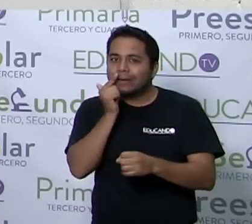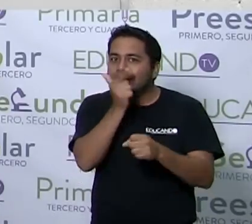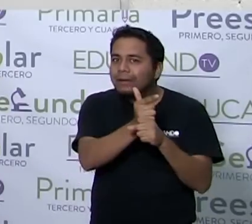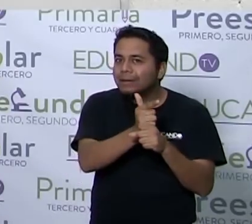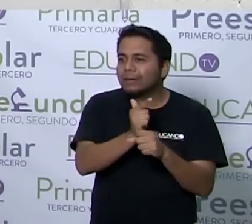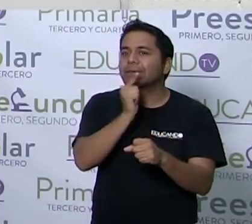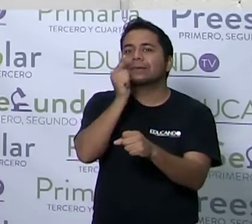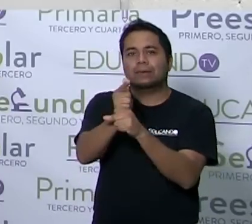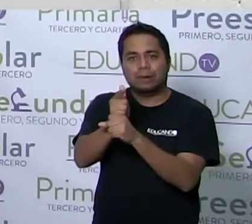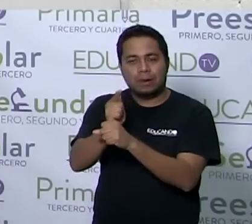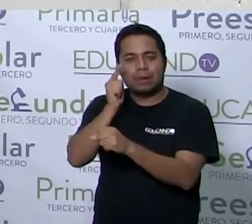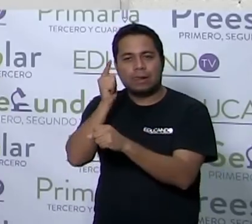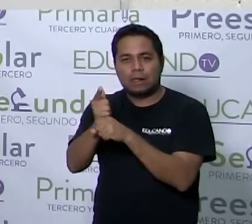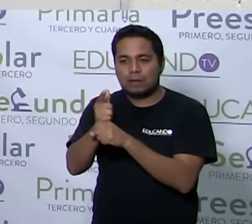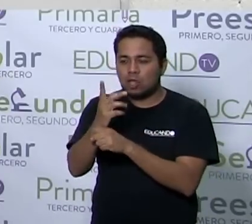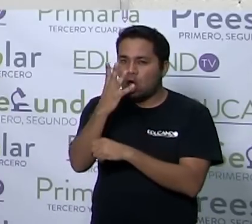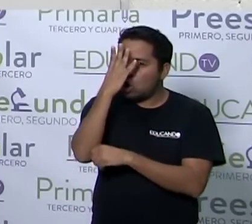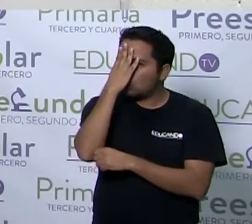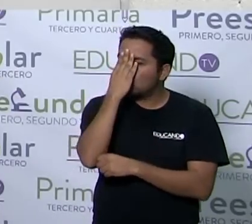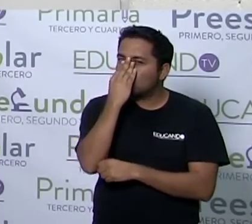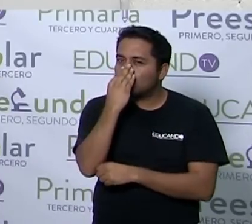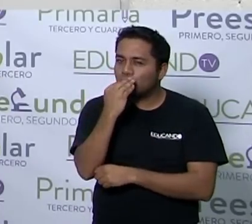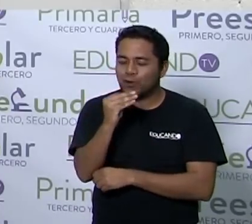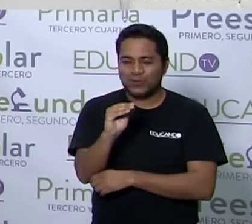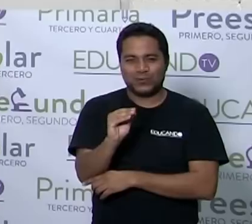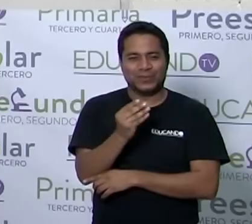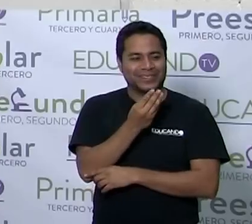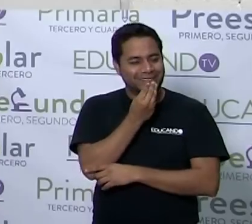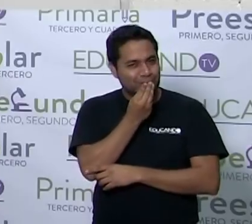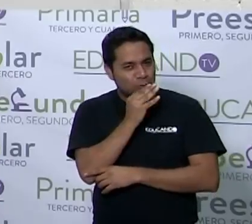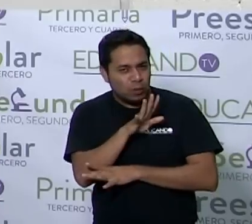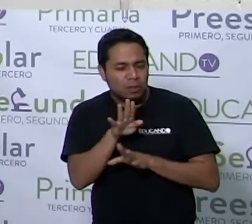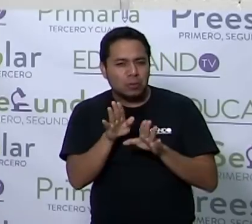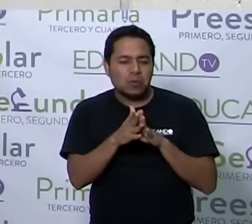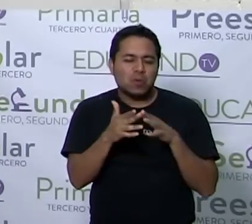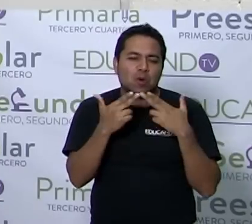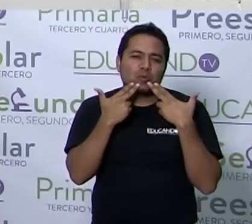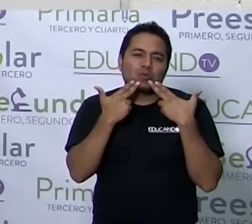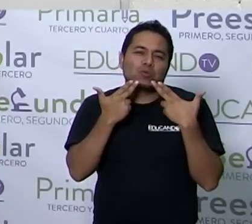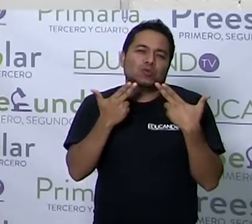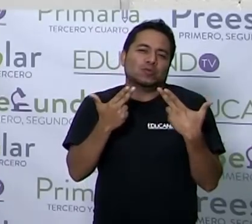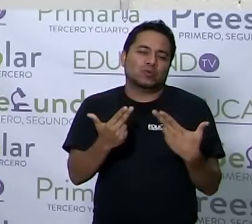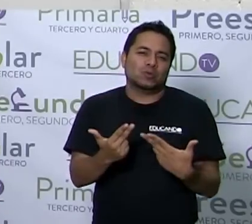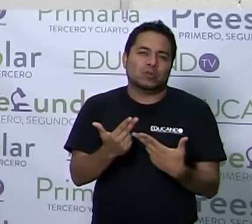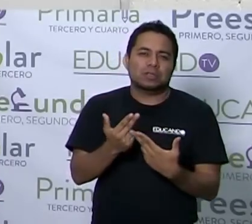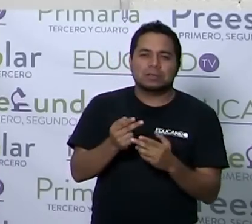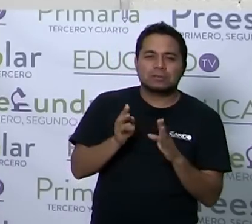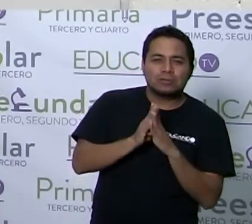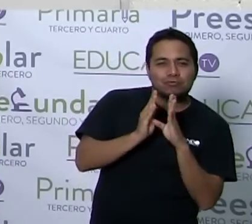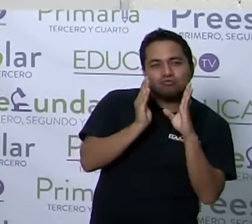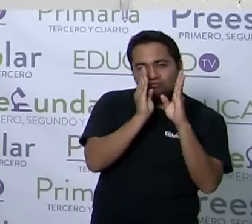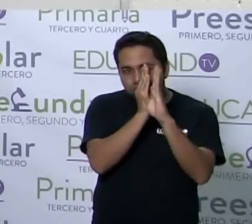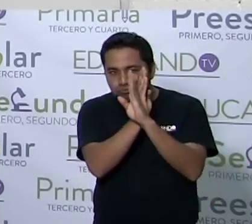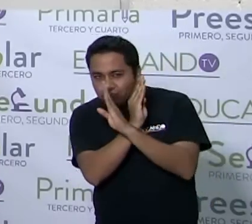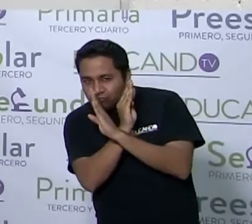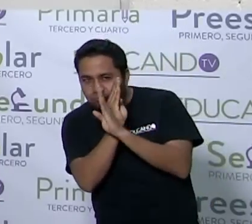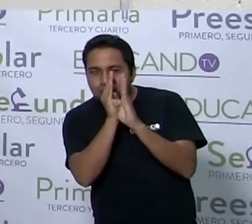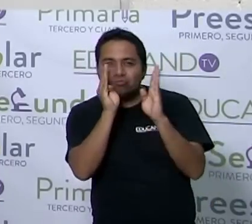fácilmente de que un lobo muy simpático e inocente la estaba